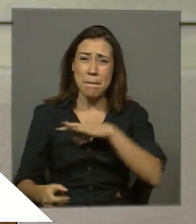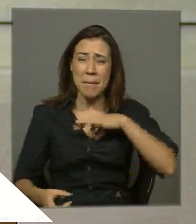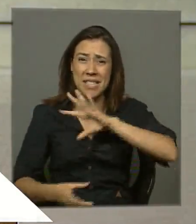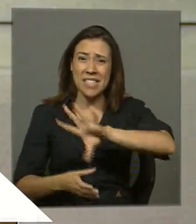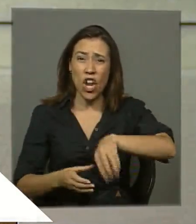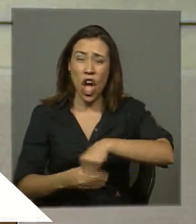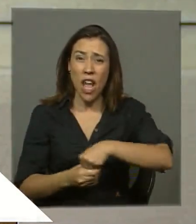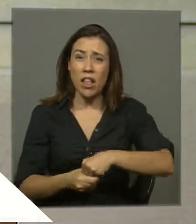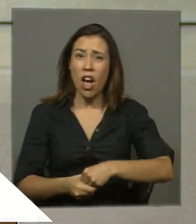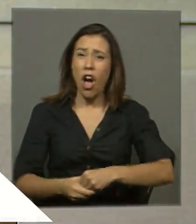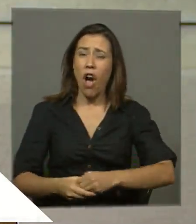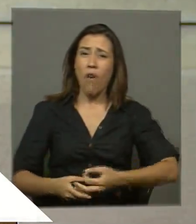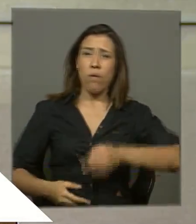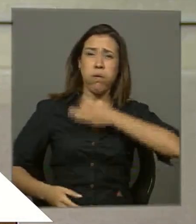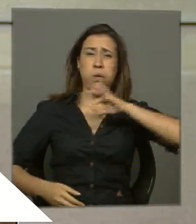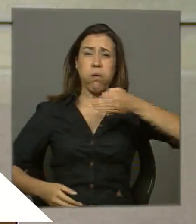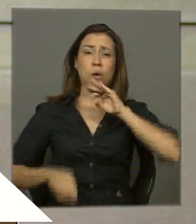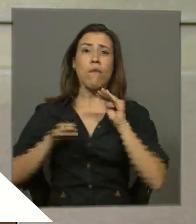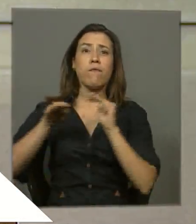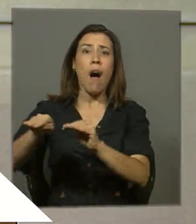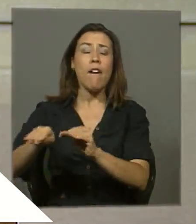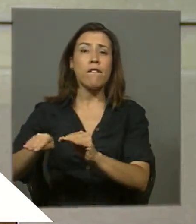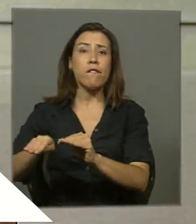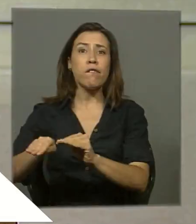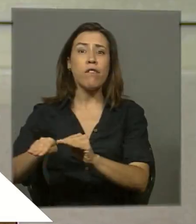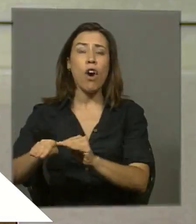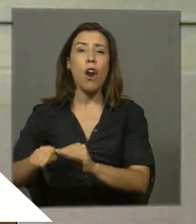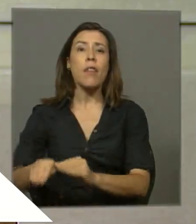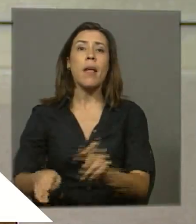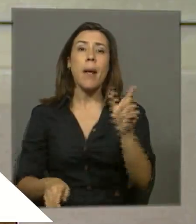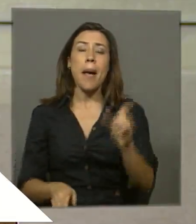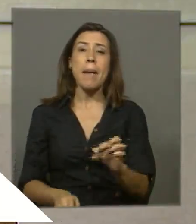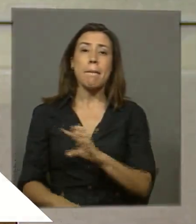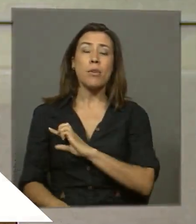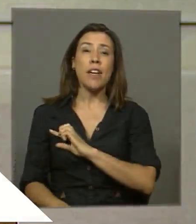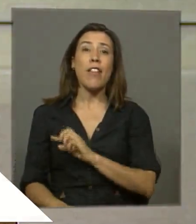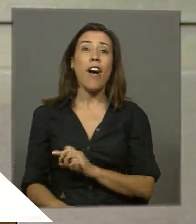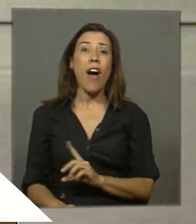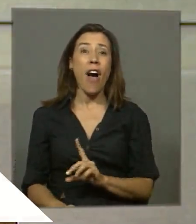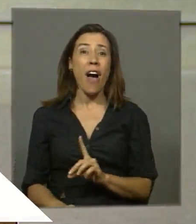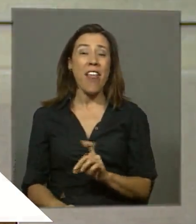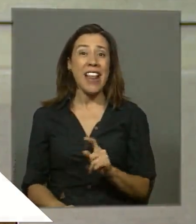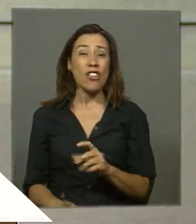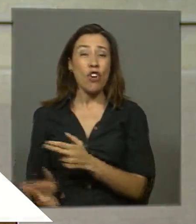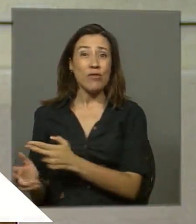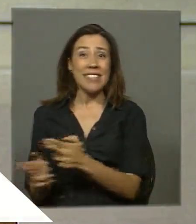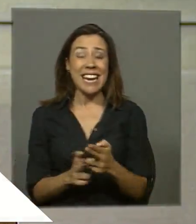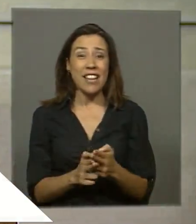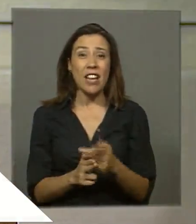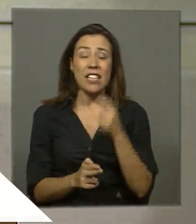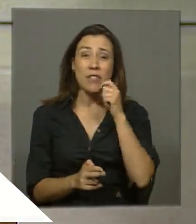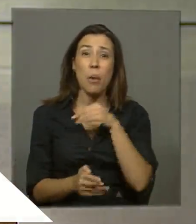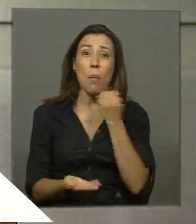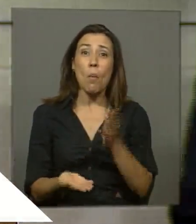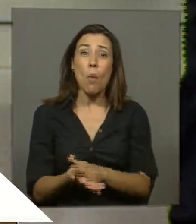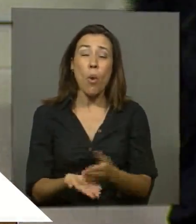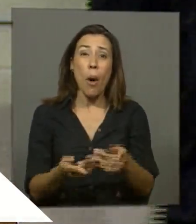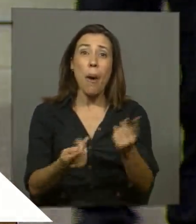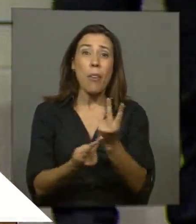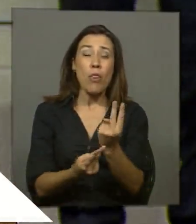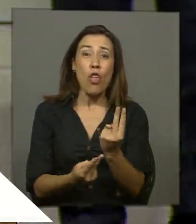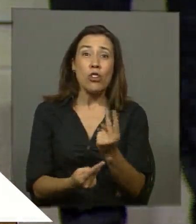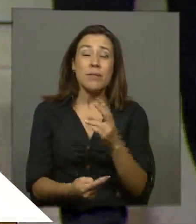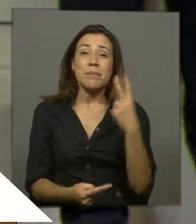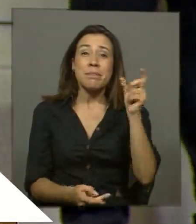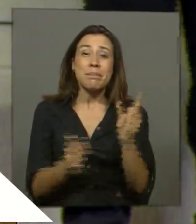interior alegando en favor de la solicitud de una persona imputada por delitos terroristas que significaron la vida de una pareja de agricultores